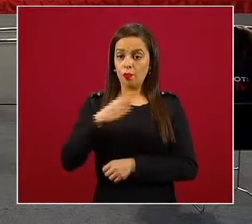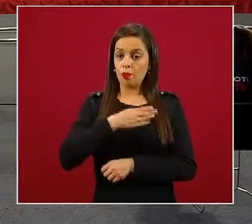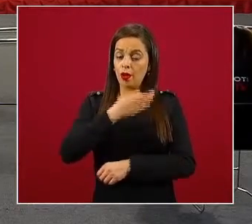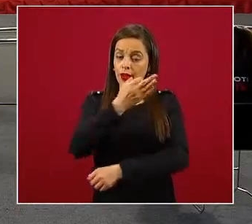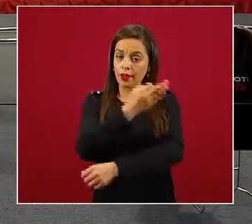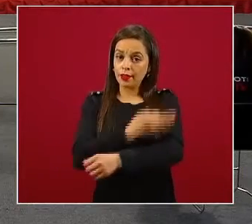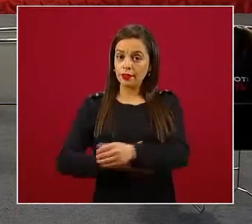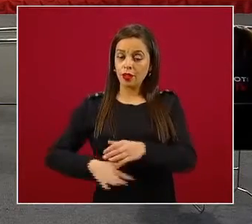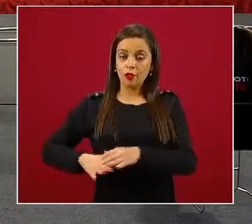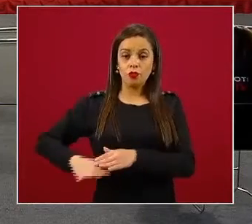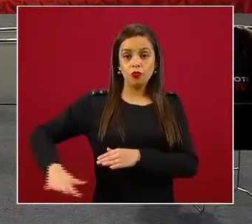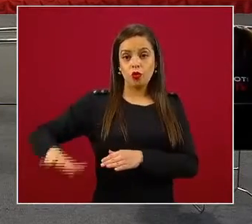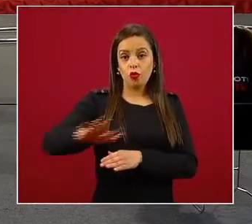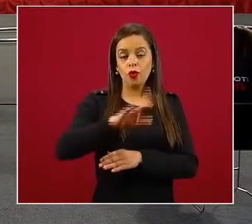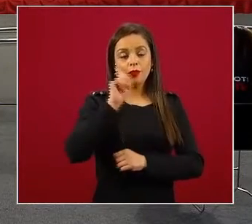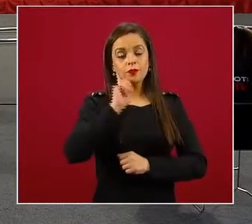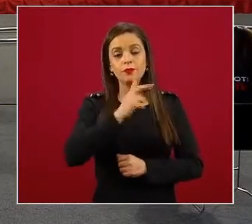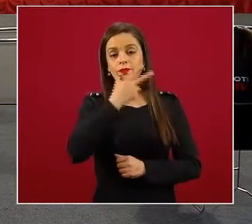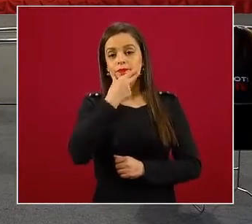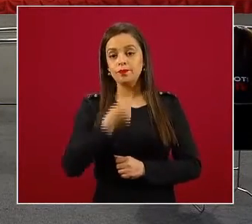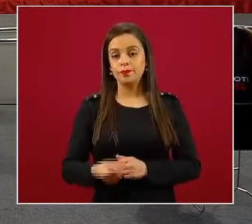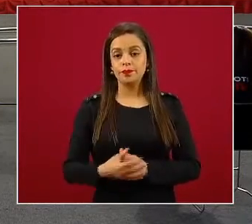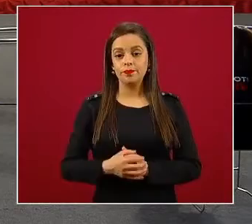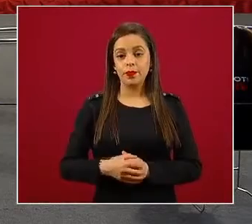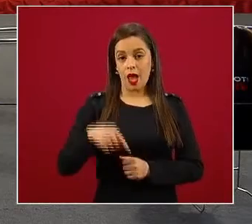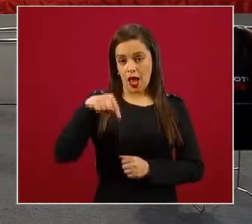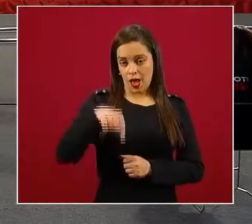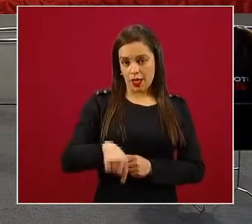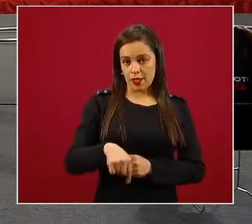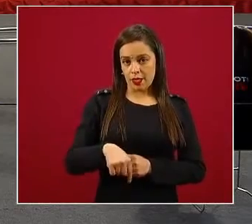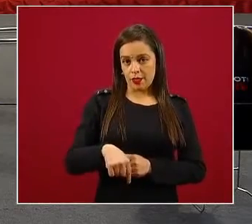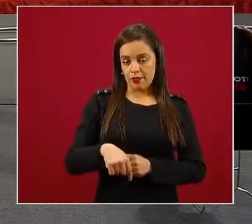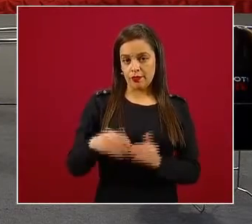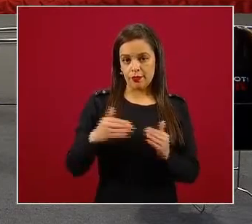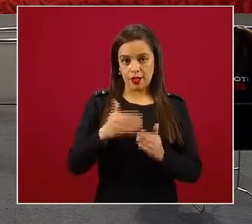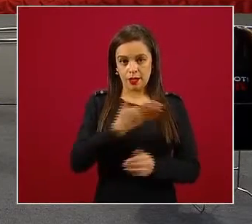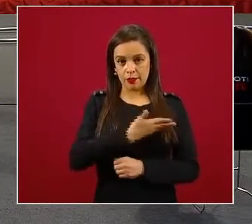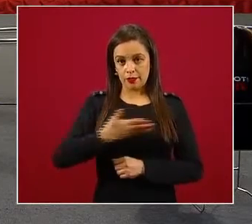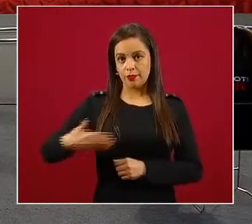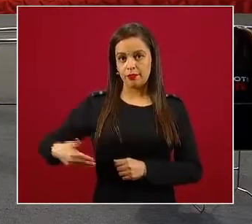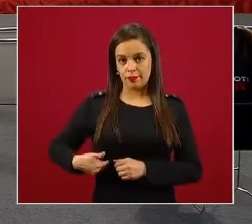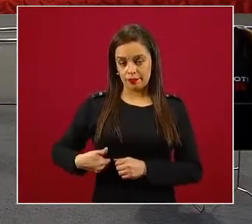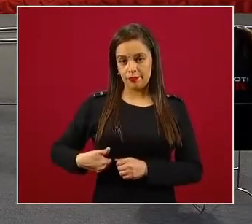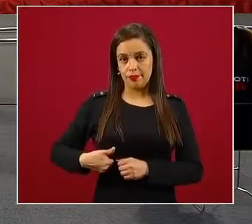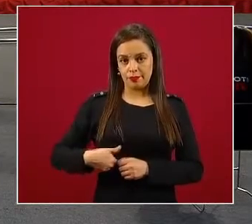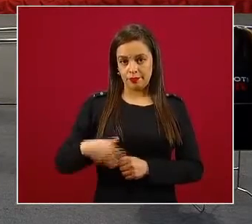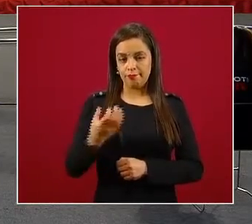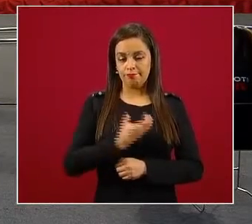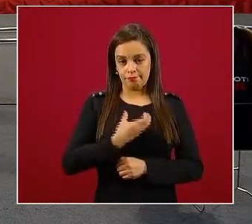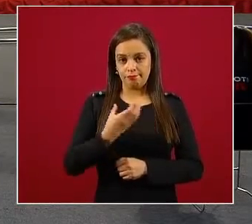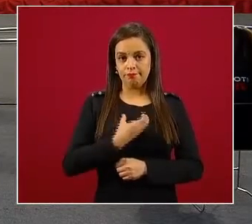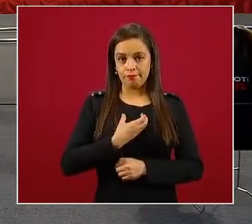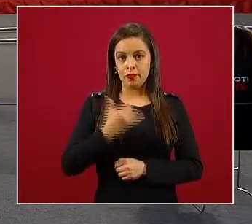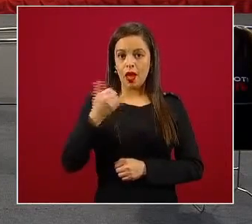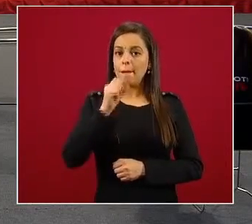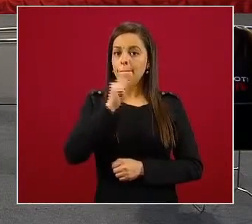tengan todas y todos aquí en Palacio Nacional y en sus casas. En esta